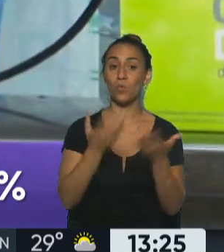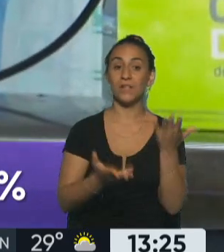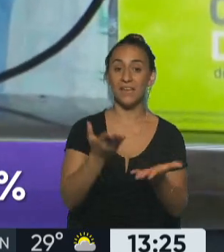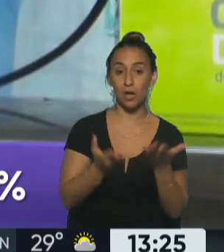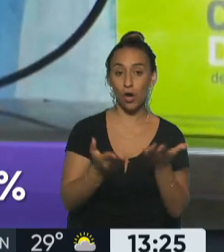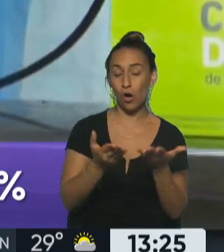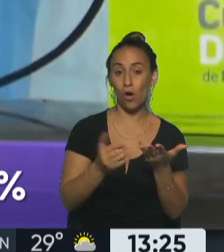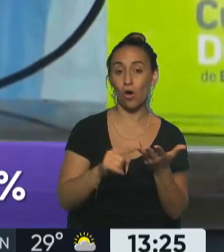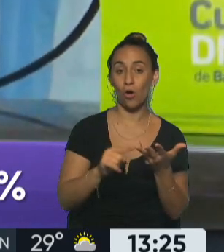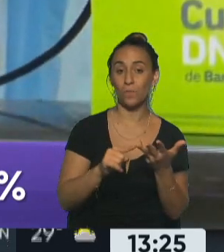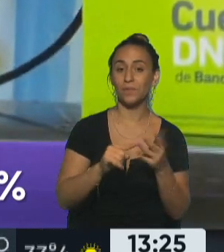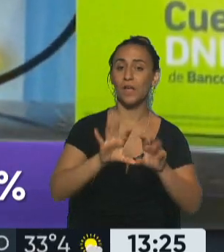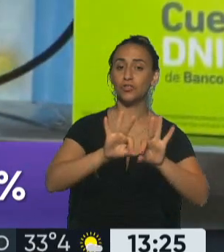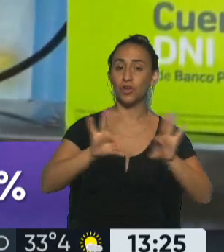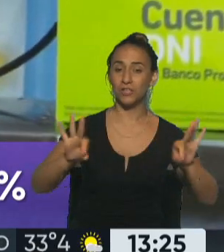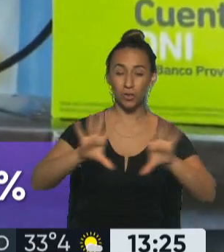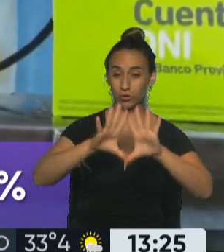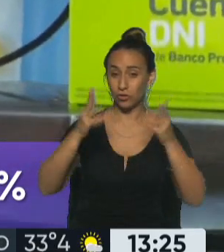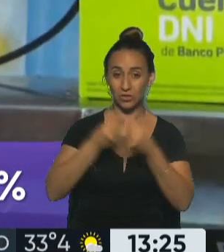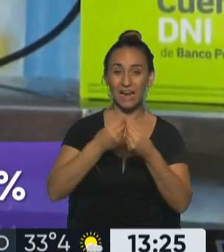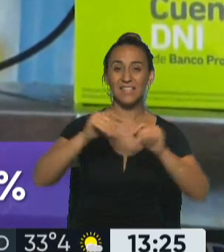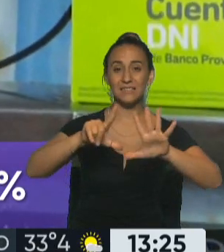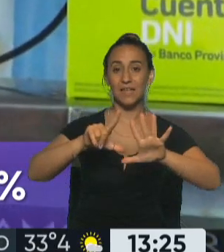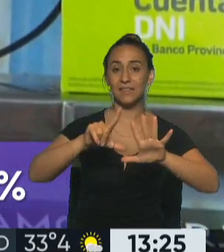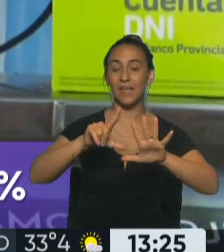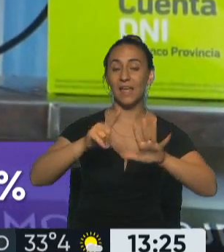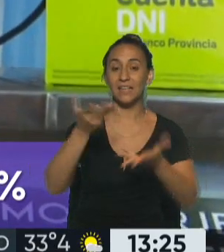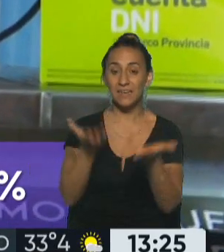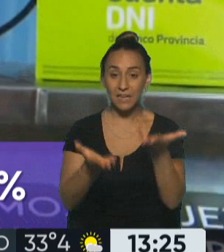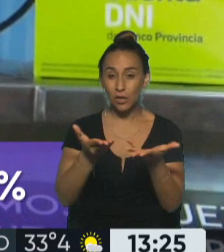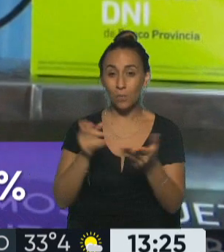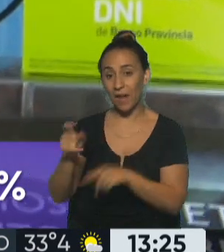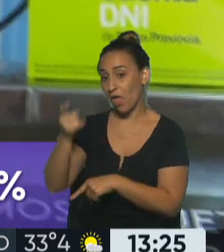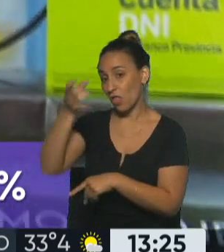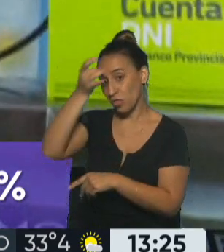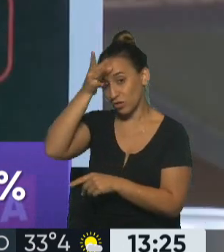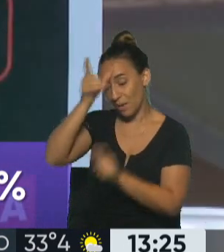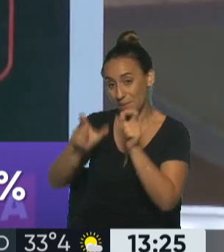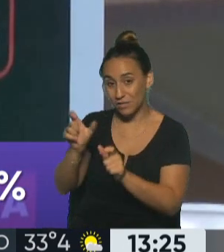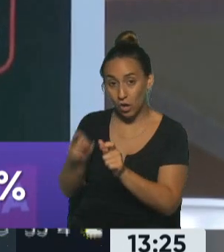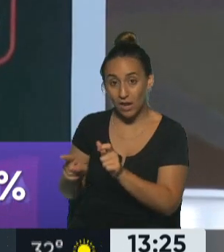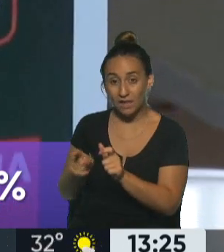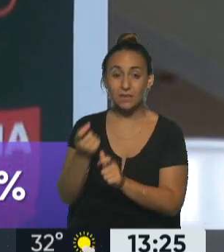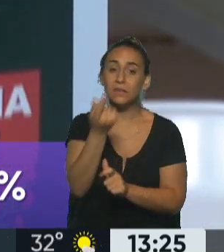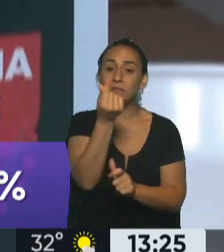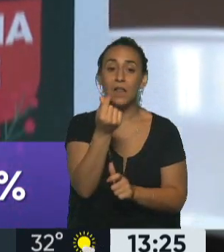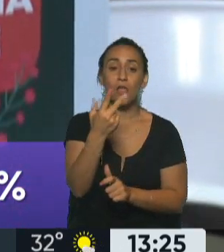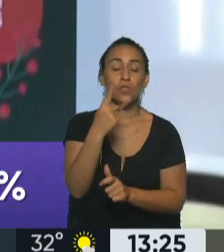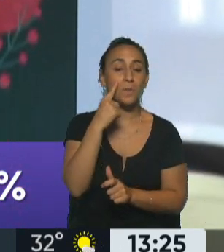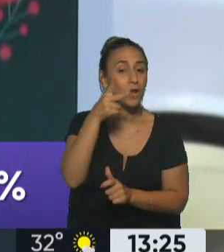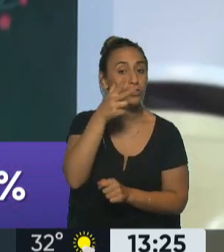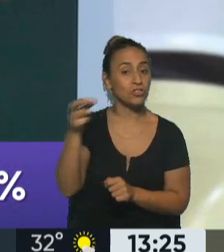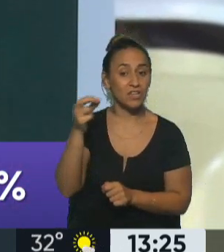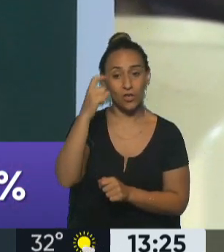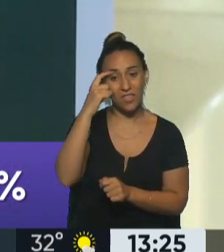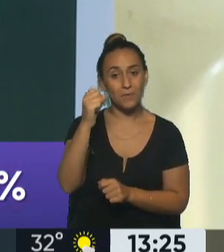chorizo todo acá tenemos 7 kg de mercadería para 12 personas tenemos aproximadamente 2810 pesos por